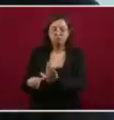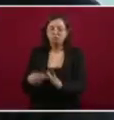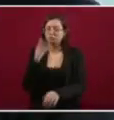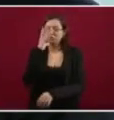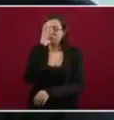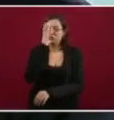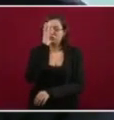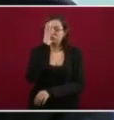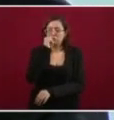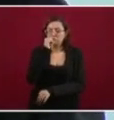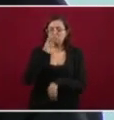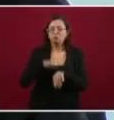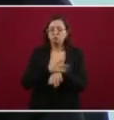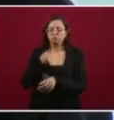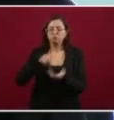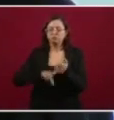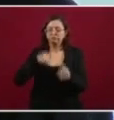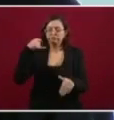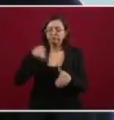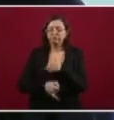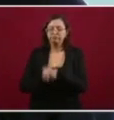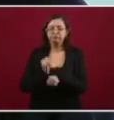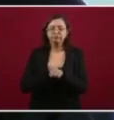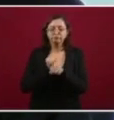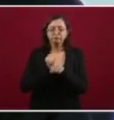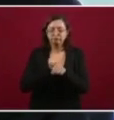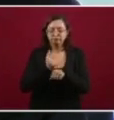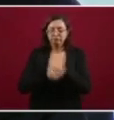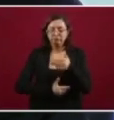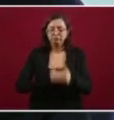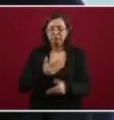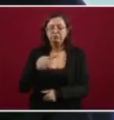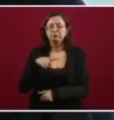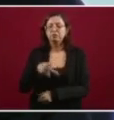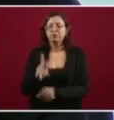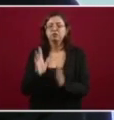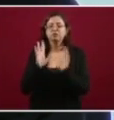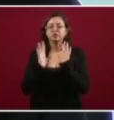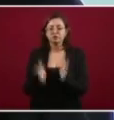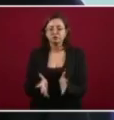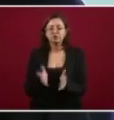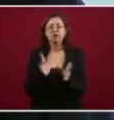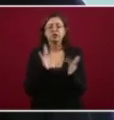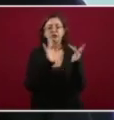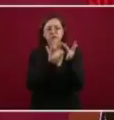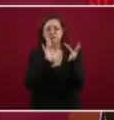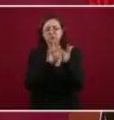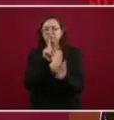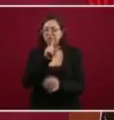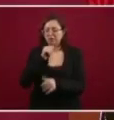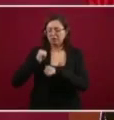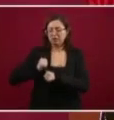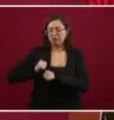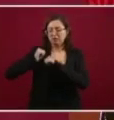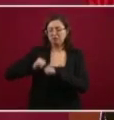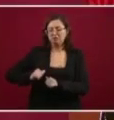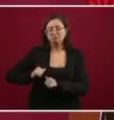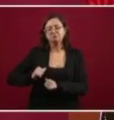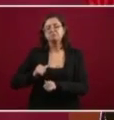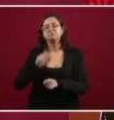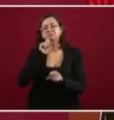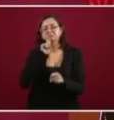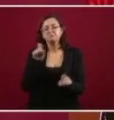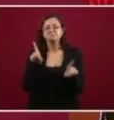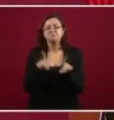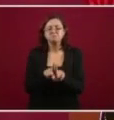la investigación. Hemos estado en contacto con las autoridades locales